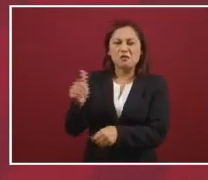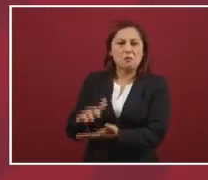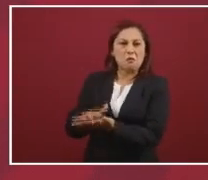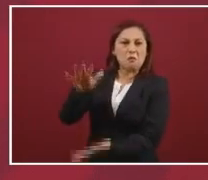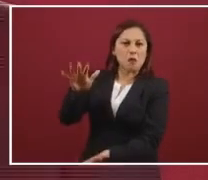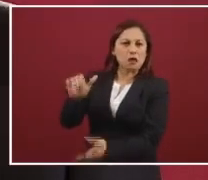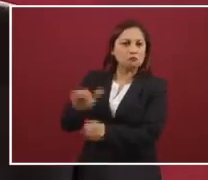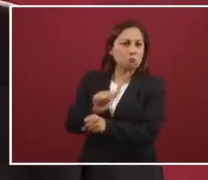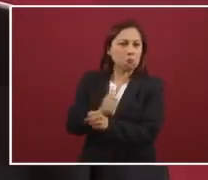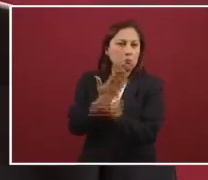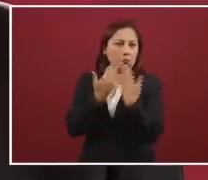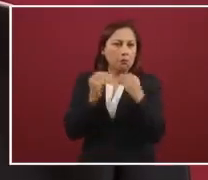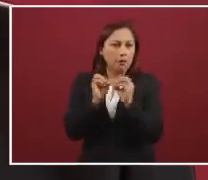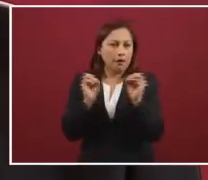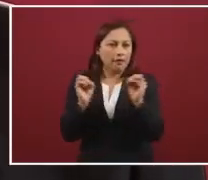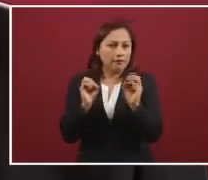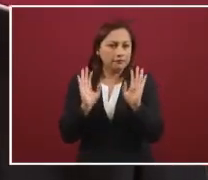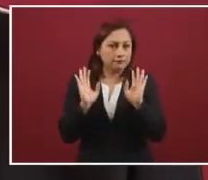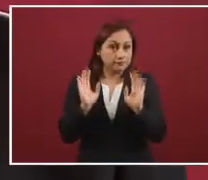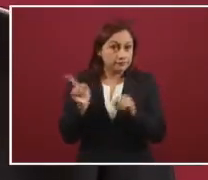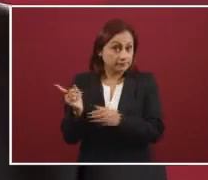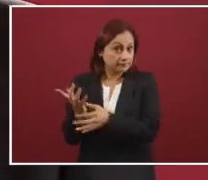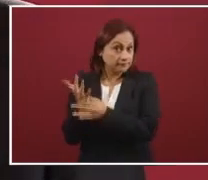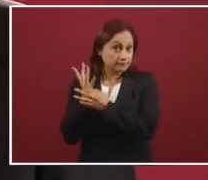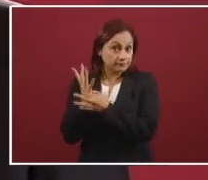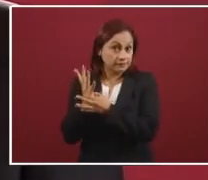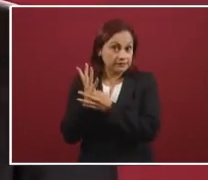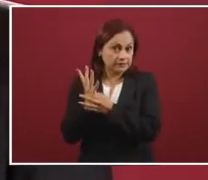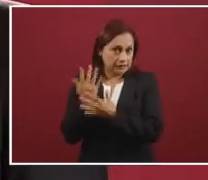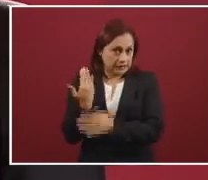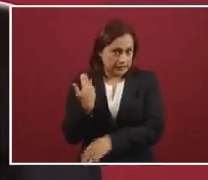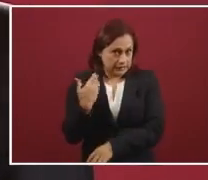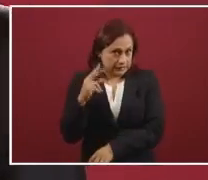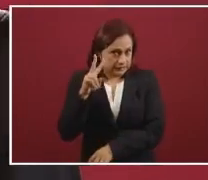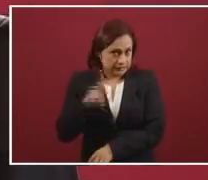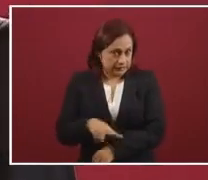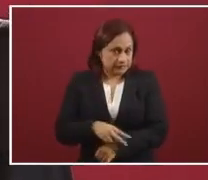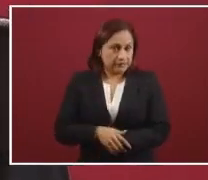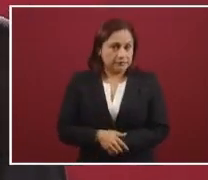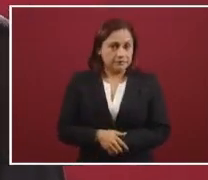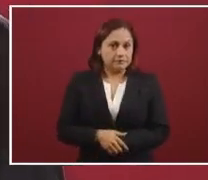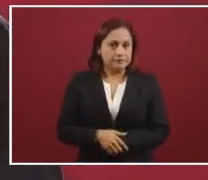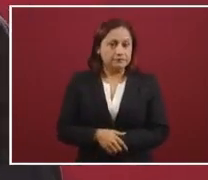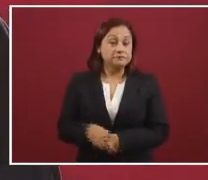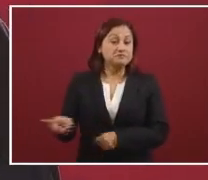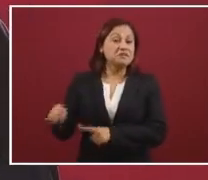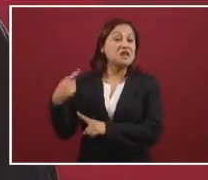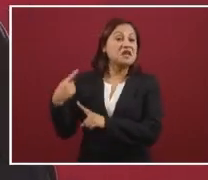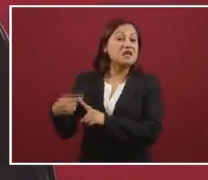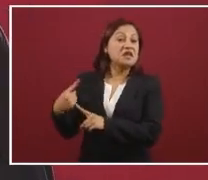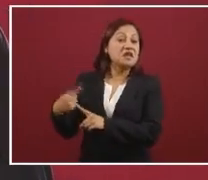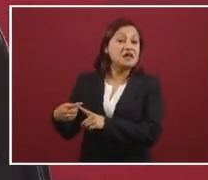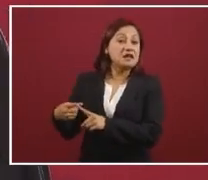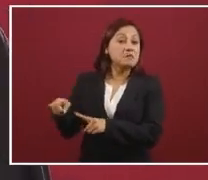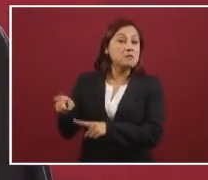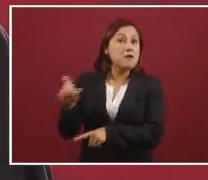Hace poquito, ¿quién era? ¿Cuándo fue? Ya eso se los dejo de